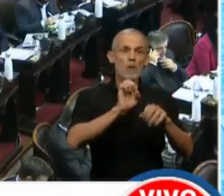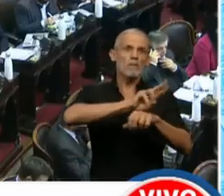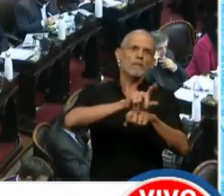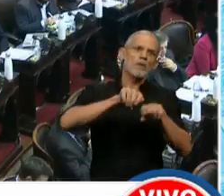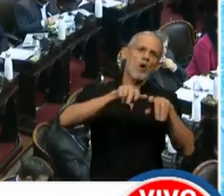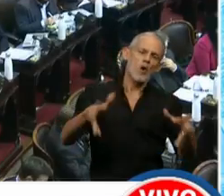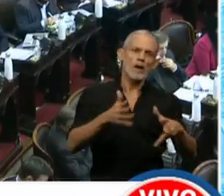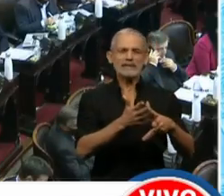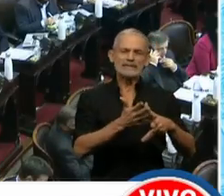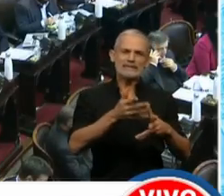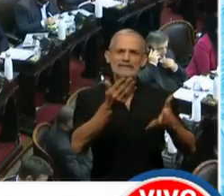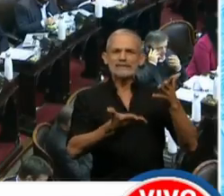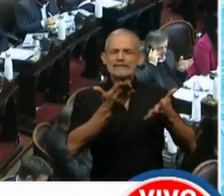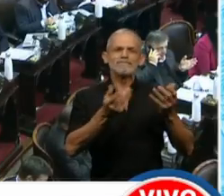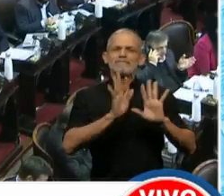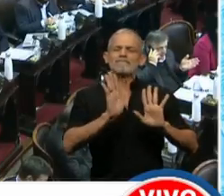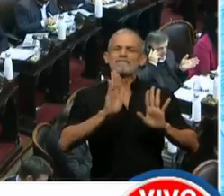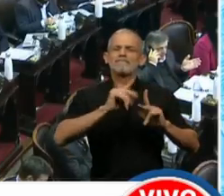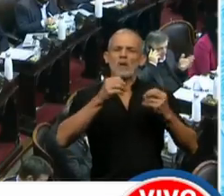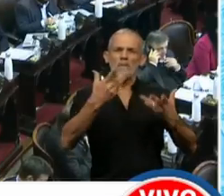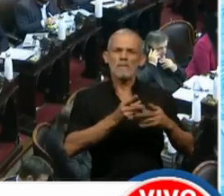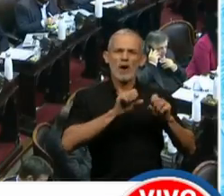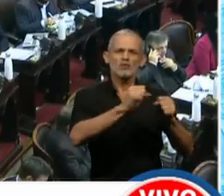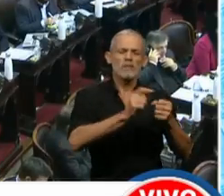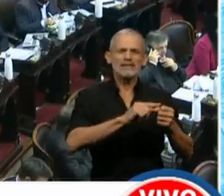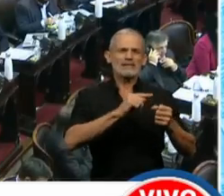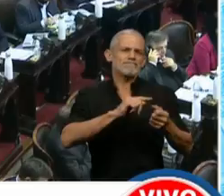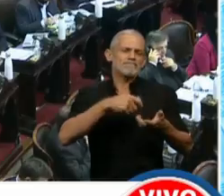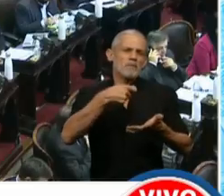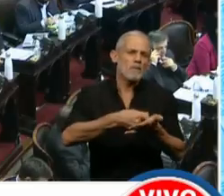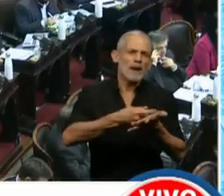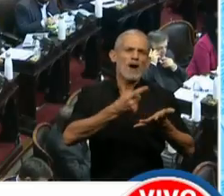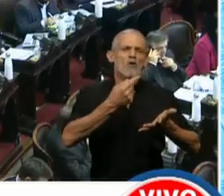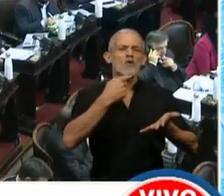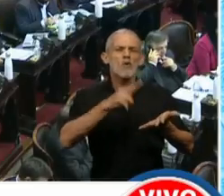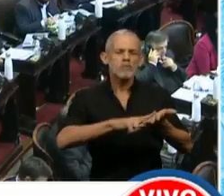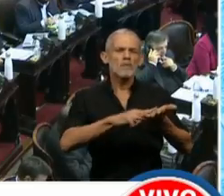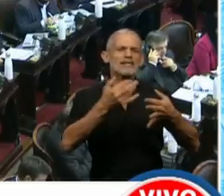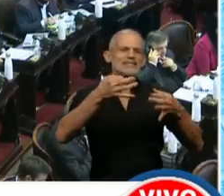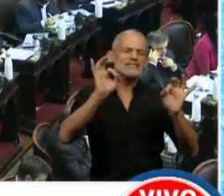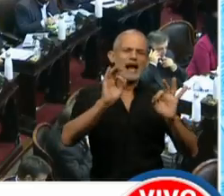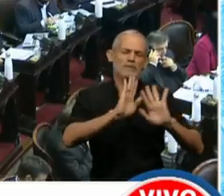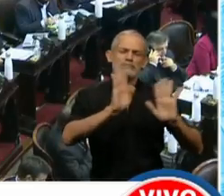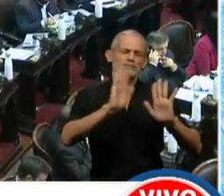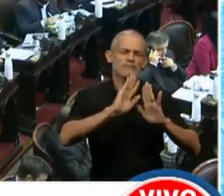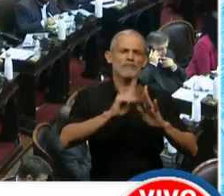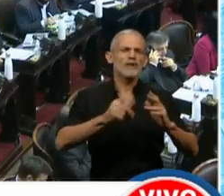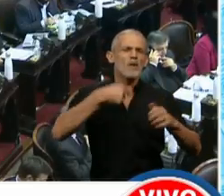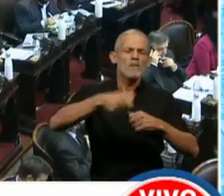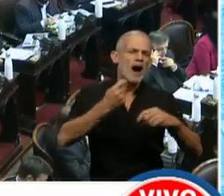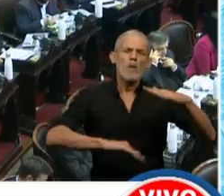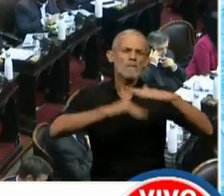se evaluó conveniente suspender las obligaciones en materia de exenciones y escalas de alícuotas